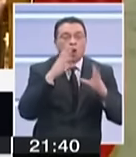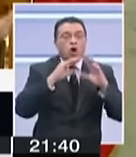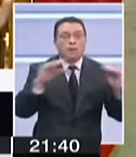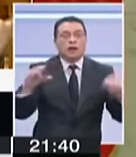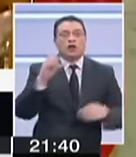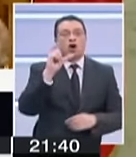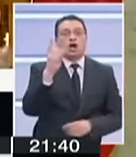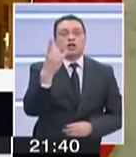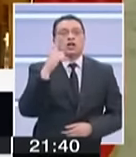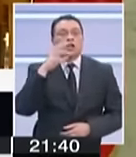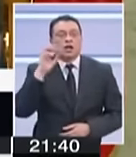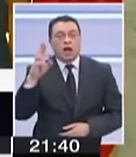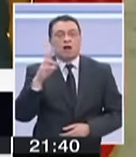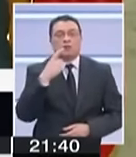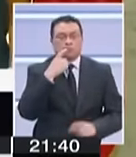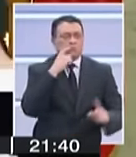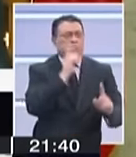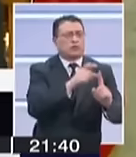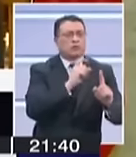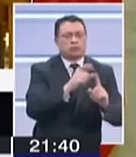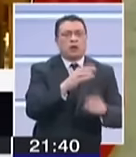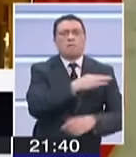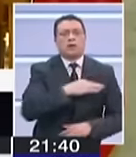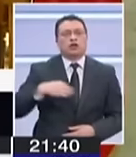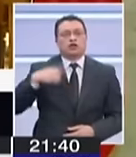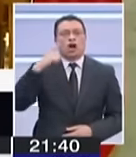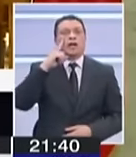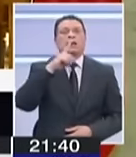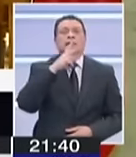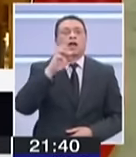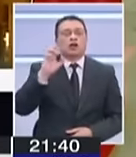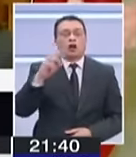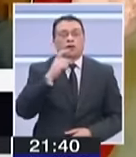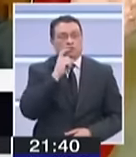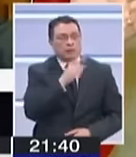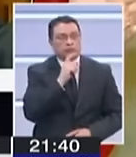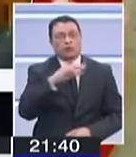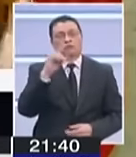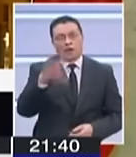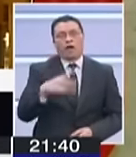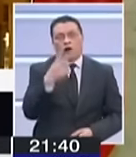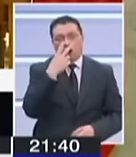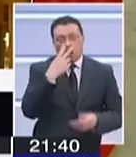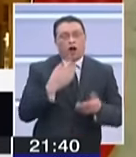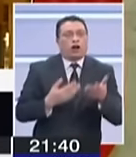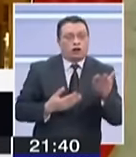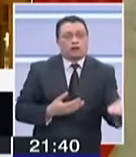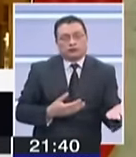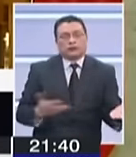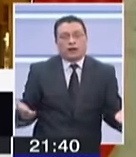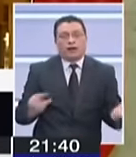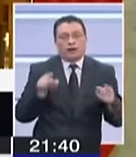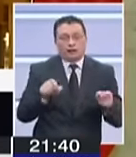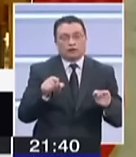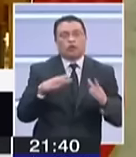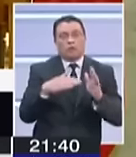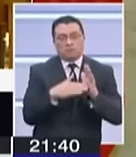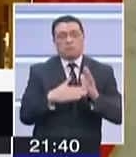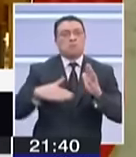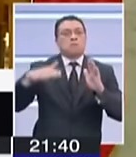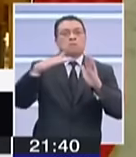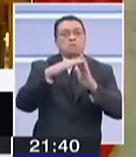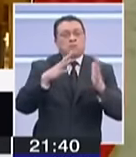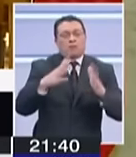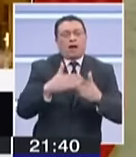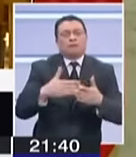Alejandro Guillier el otro día, absolutamente destemplado, fuera de foco, tratando en la forma que conocemos, ¿no es cierto?, al ministro del Interior. Eso supera las